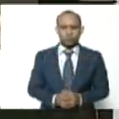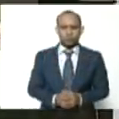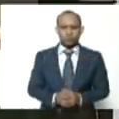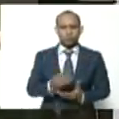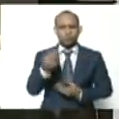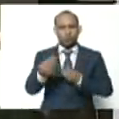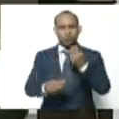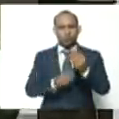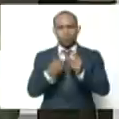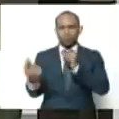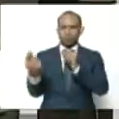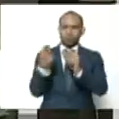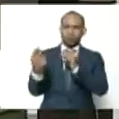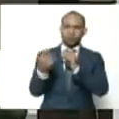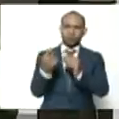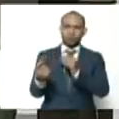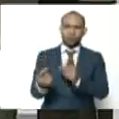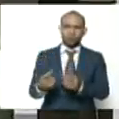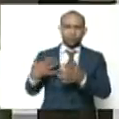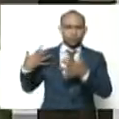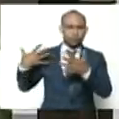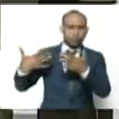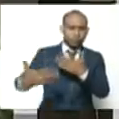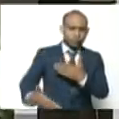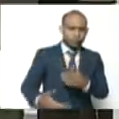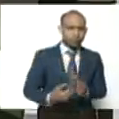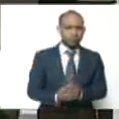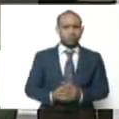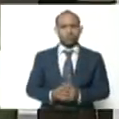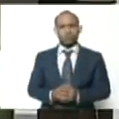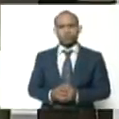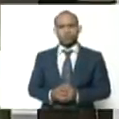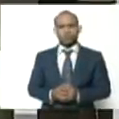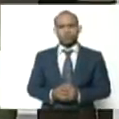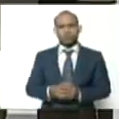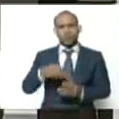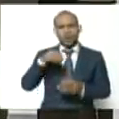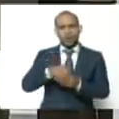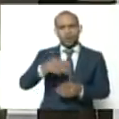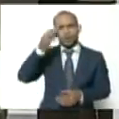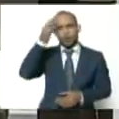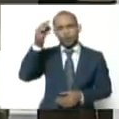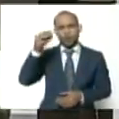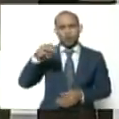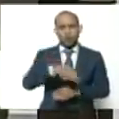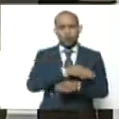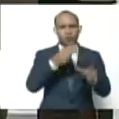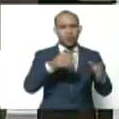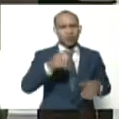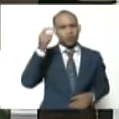como lo hemos discutido un largo rato, lo hemos conversado en el Consejo de Ministros del día de